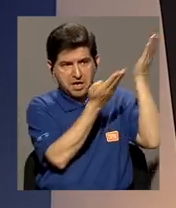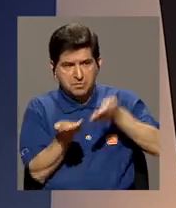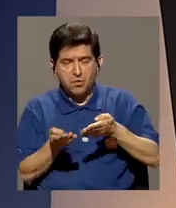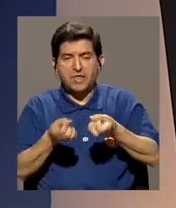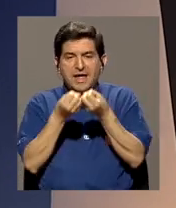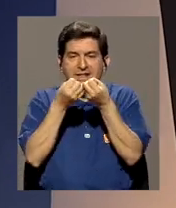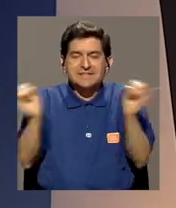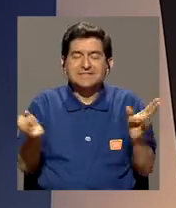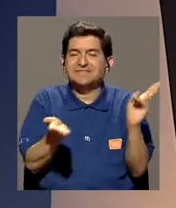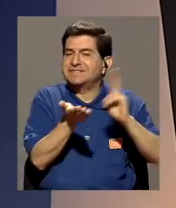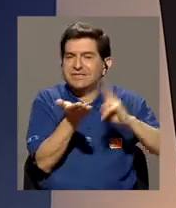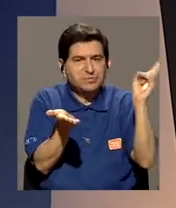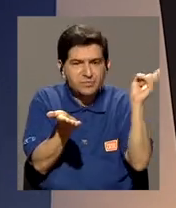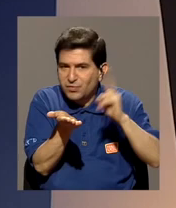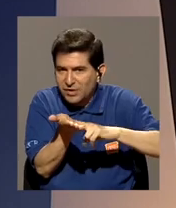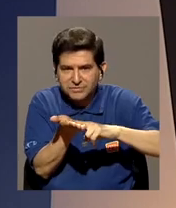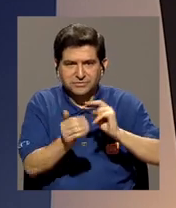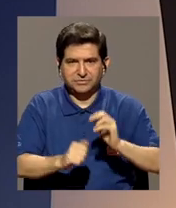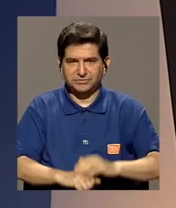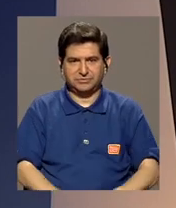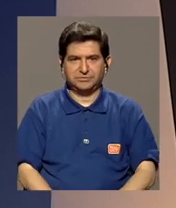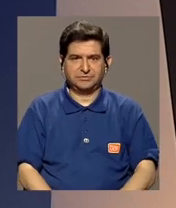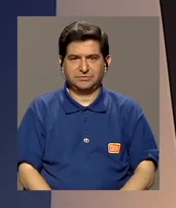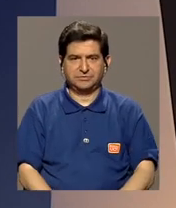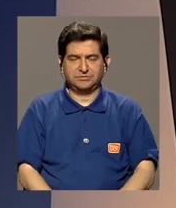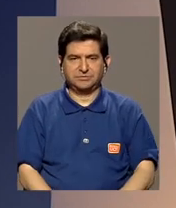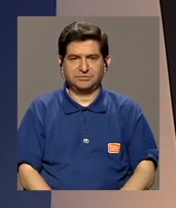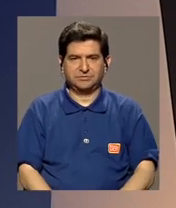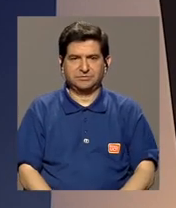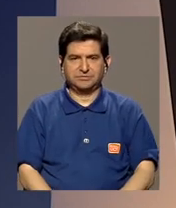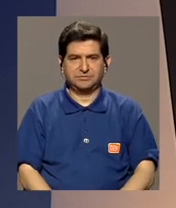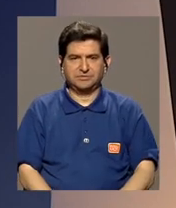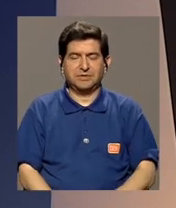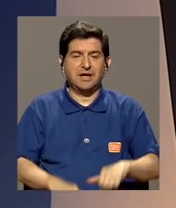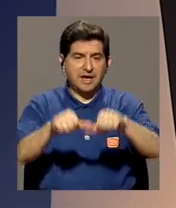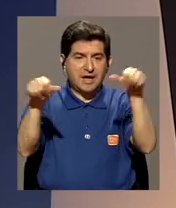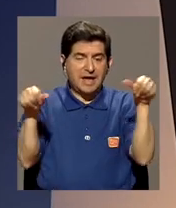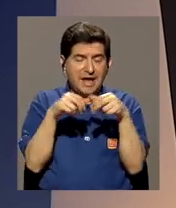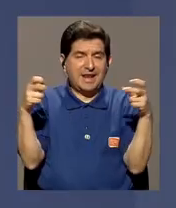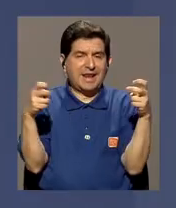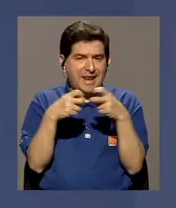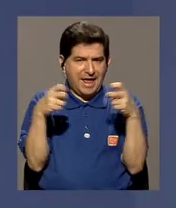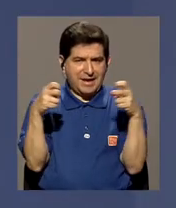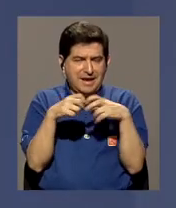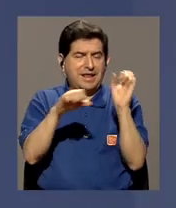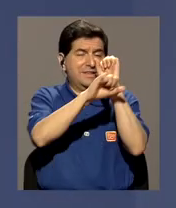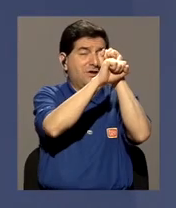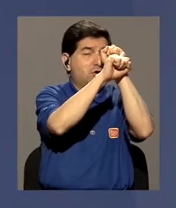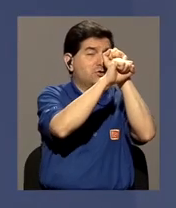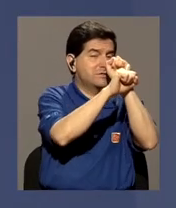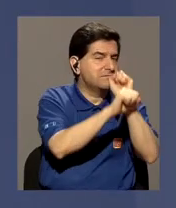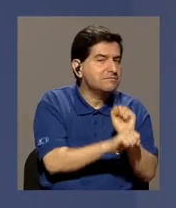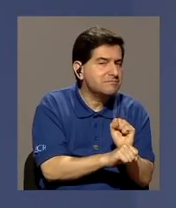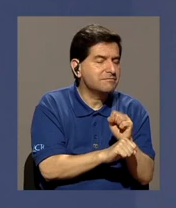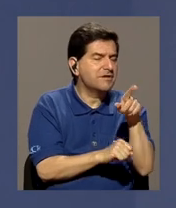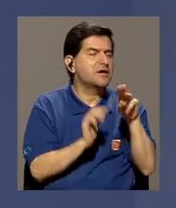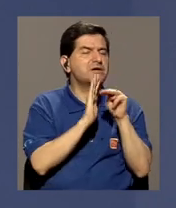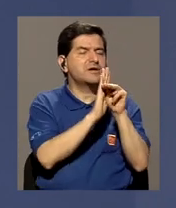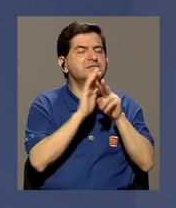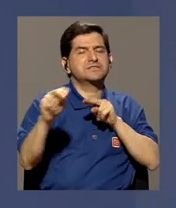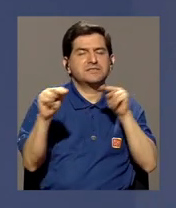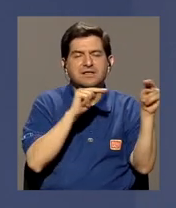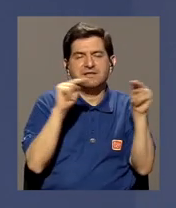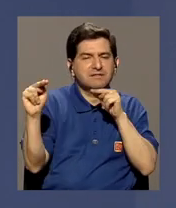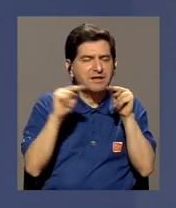importar sin impuestos también entonces en el sector eléctrico tradicional ese